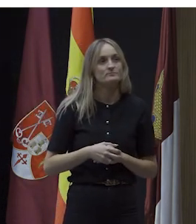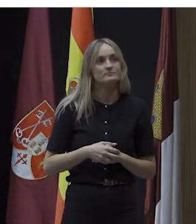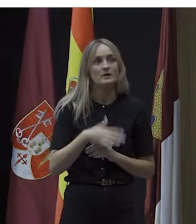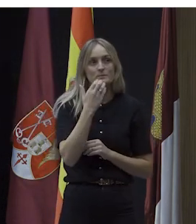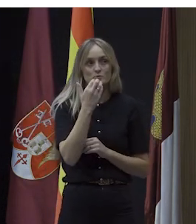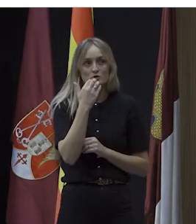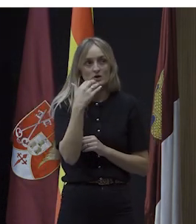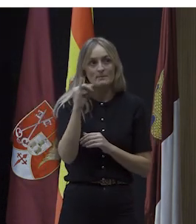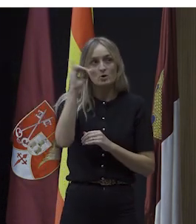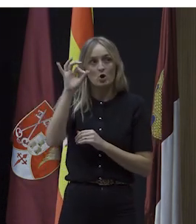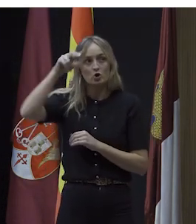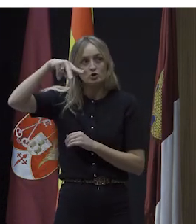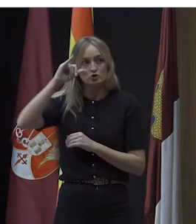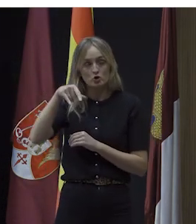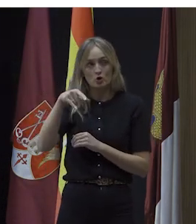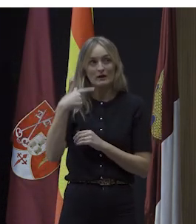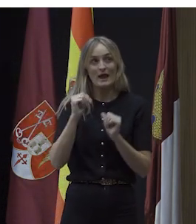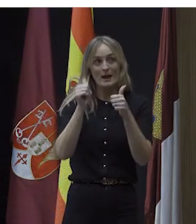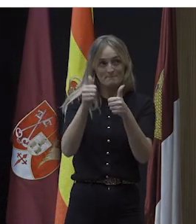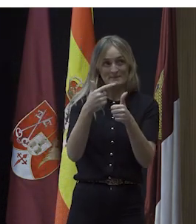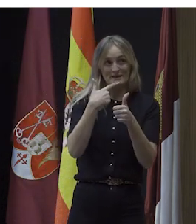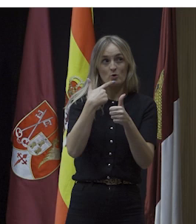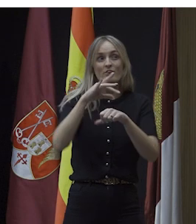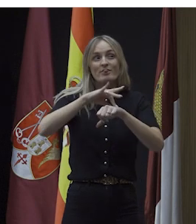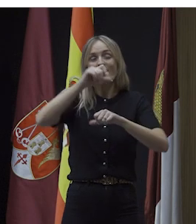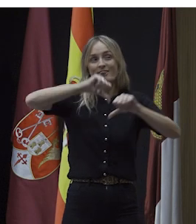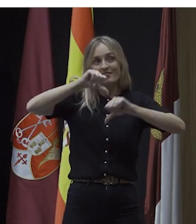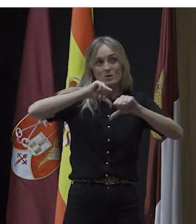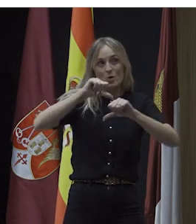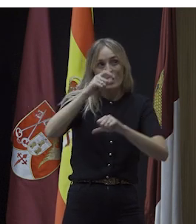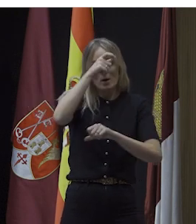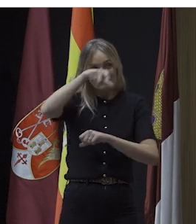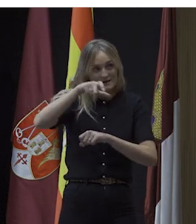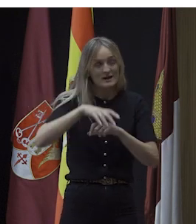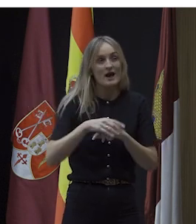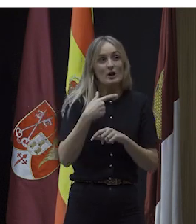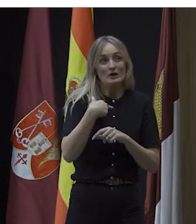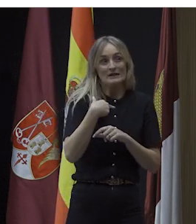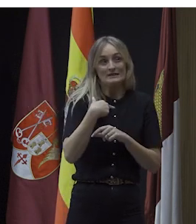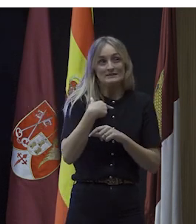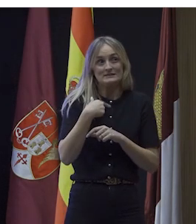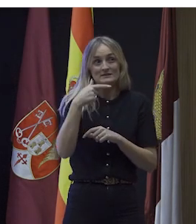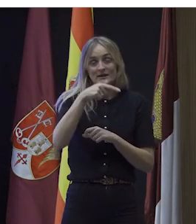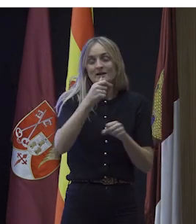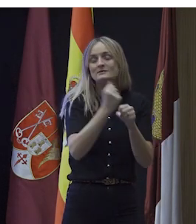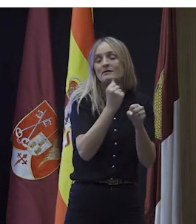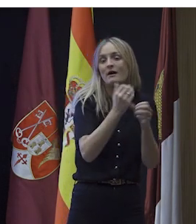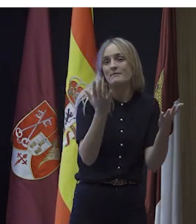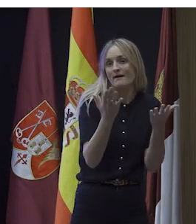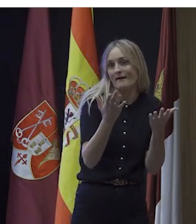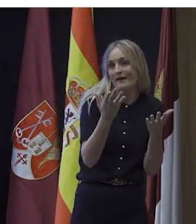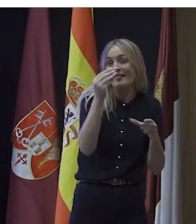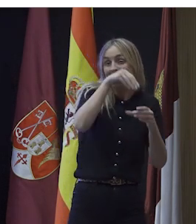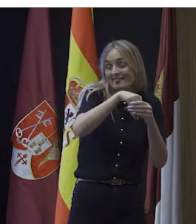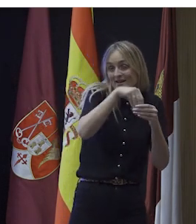Vamos a empezar con este hombre, John Gibbon, que era un cirujano americano, que entonces se dedicaba o estaba dentro de una